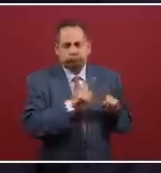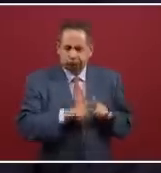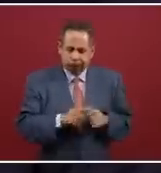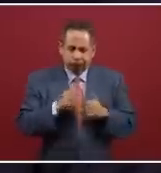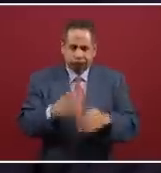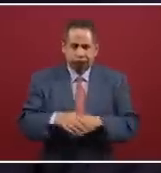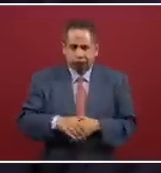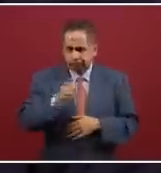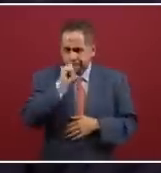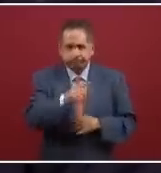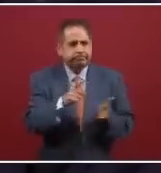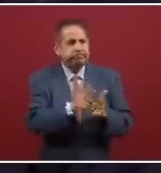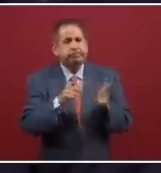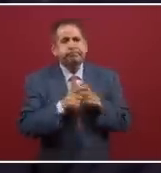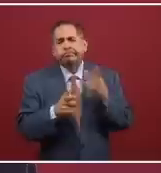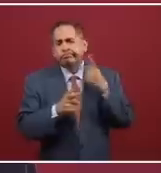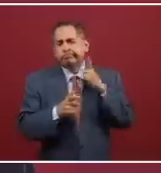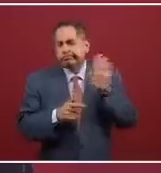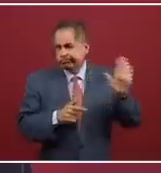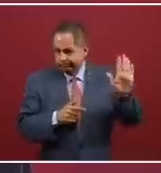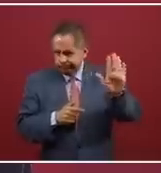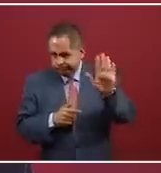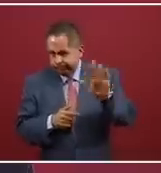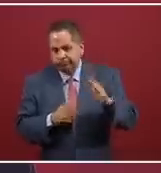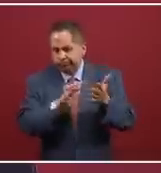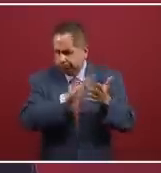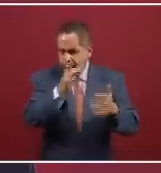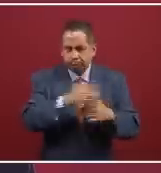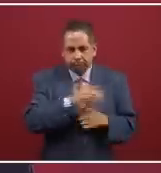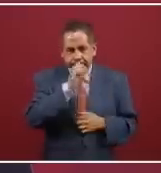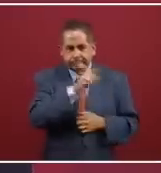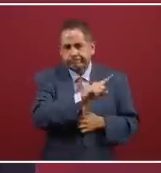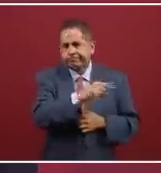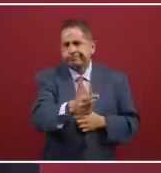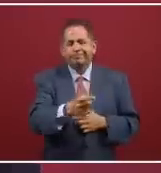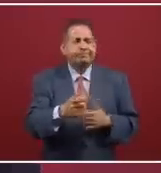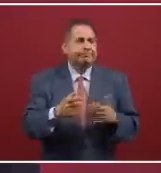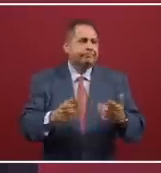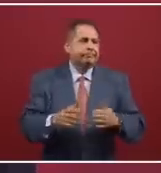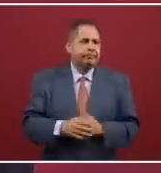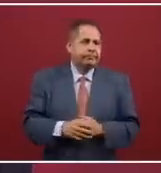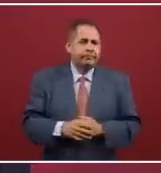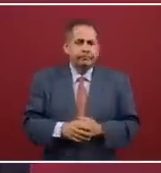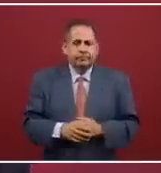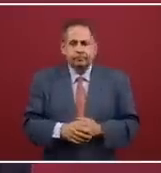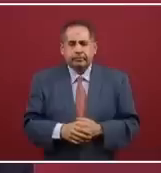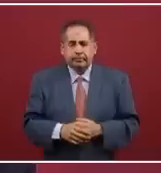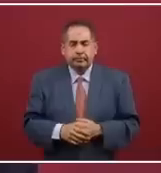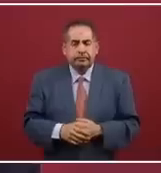los otros partidos hasta en